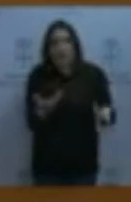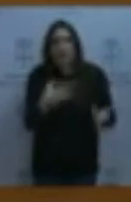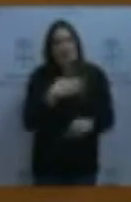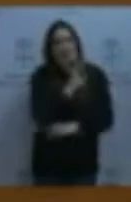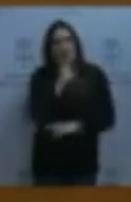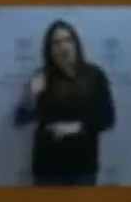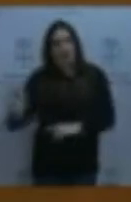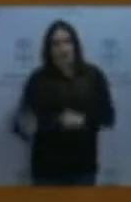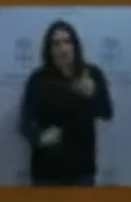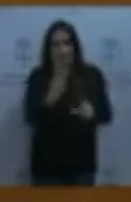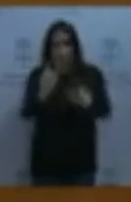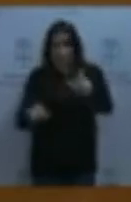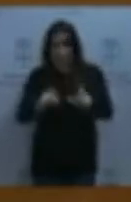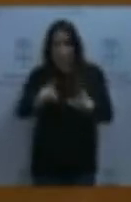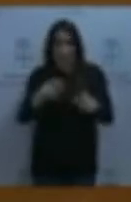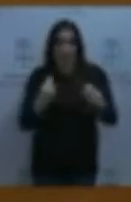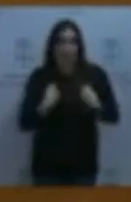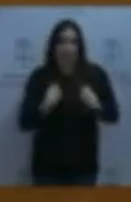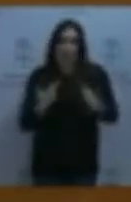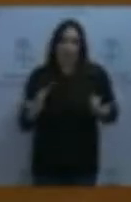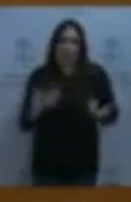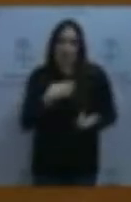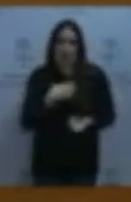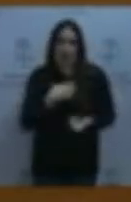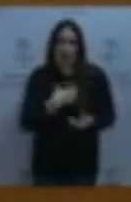quien tiene en esa tierra el soyar.